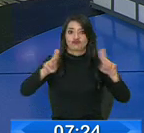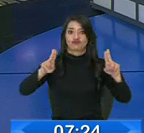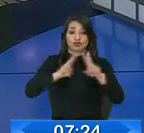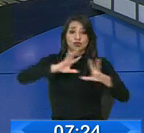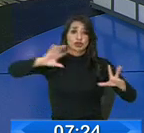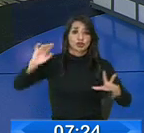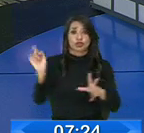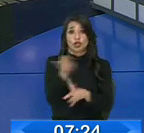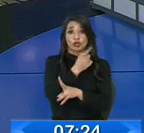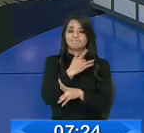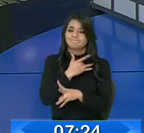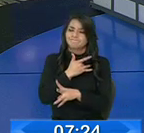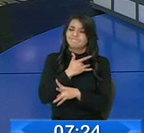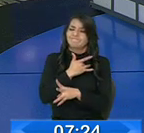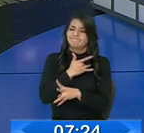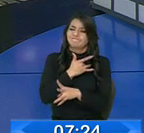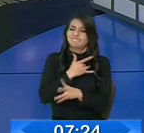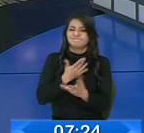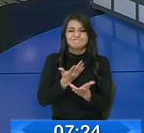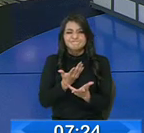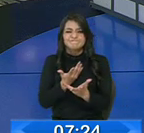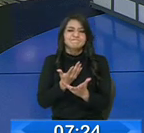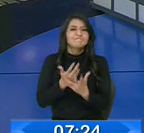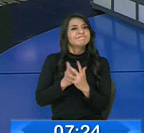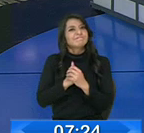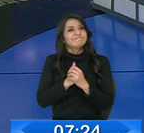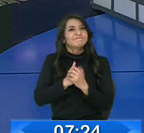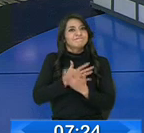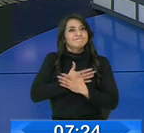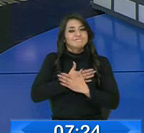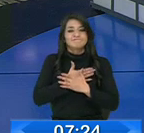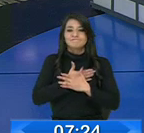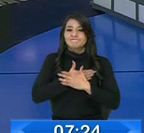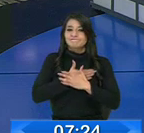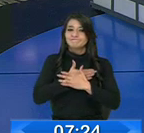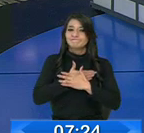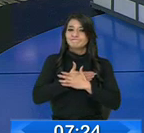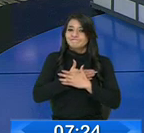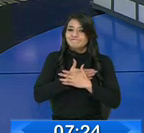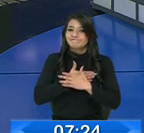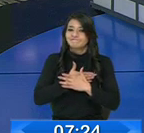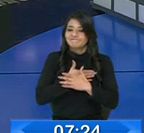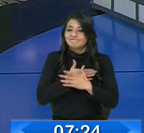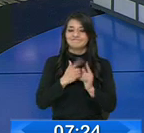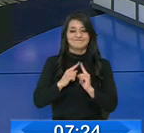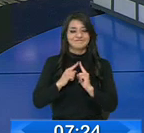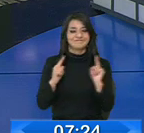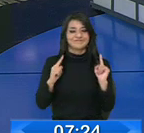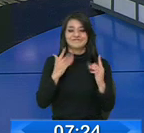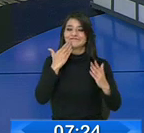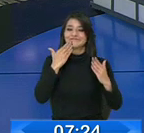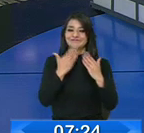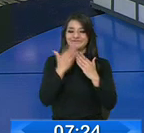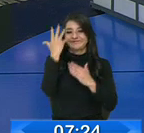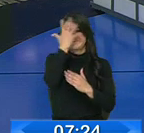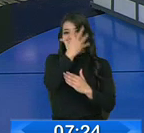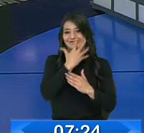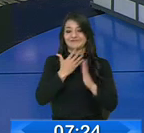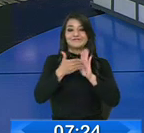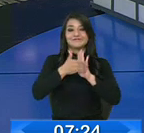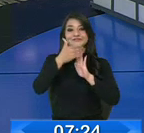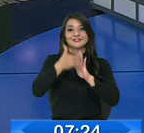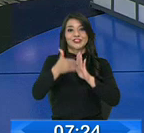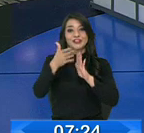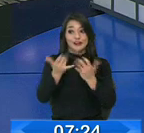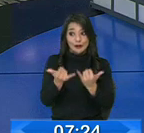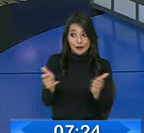todos nos sentimos un poquito más ahí, como que el corazón palpita distinto. Lindo, agradecemos al coro que nos está